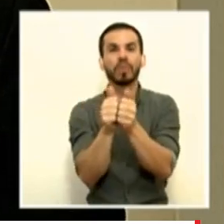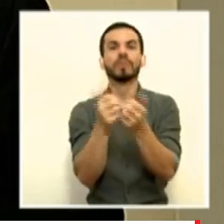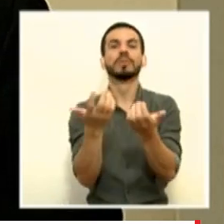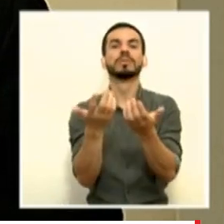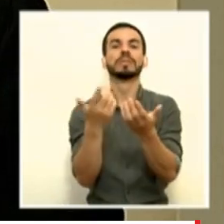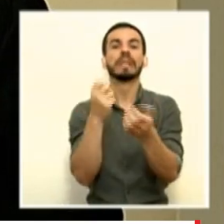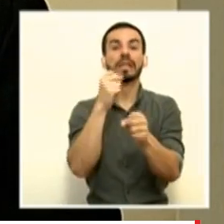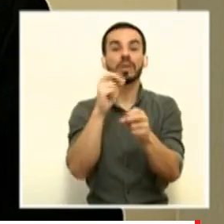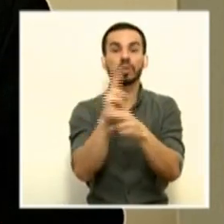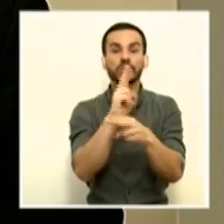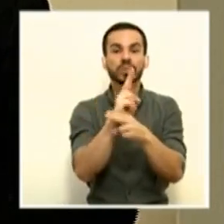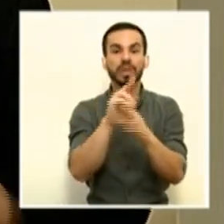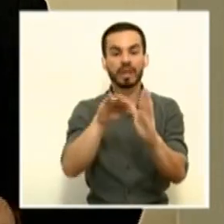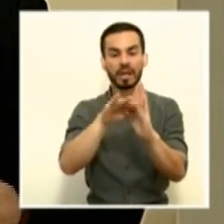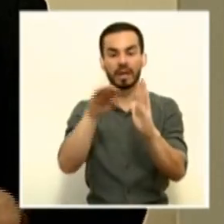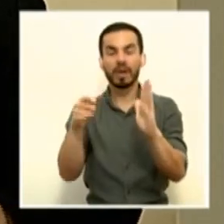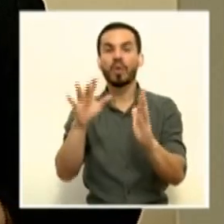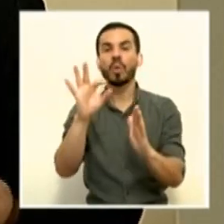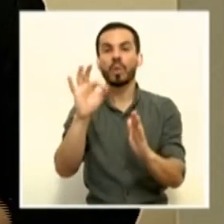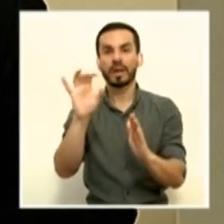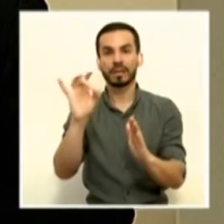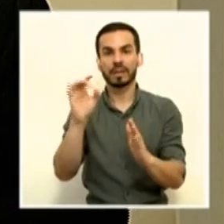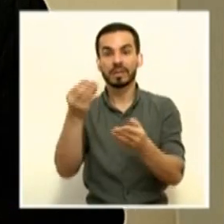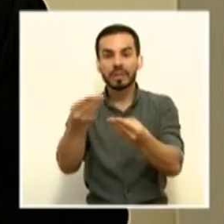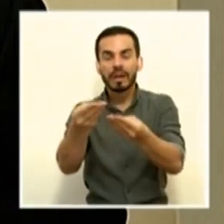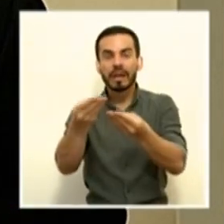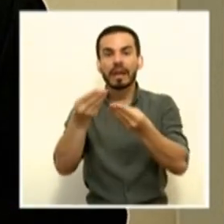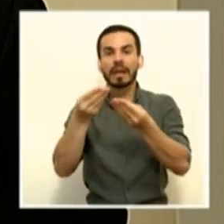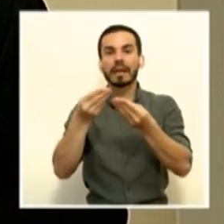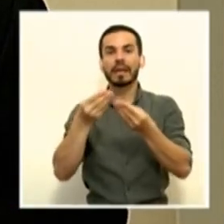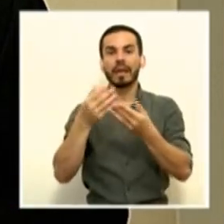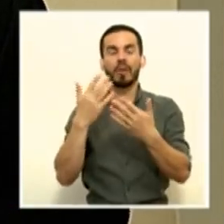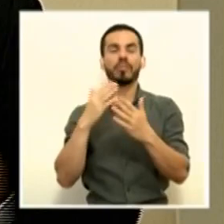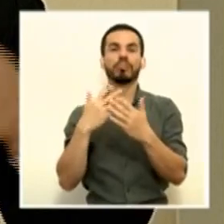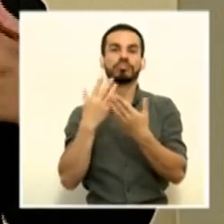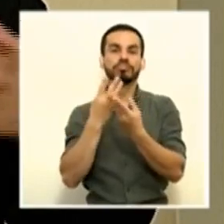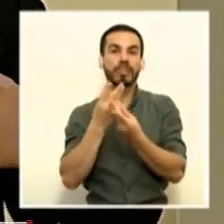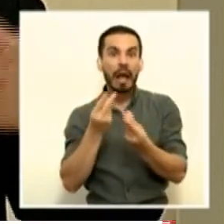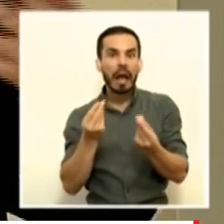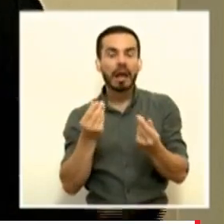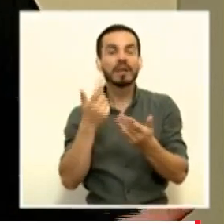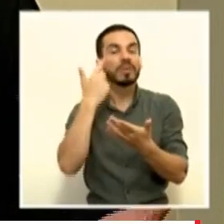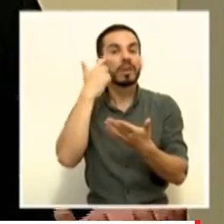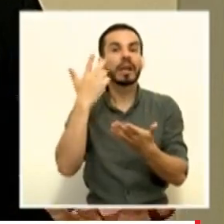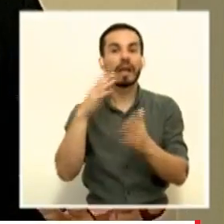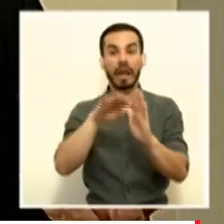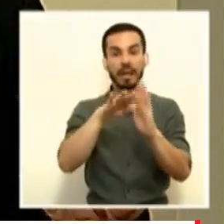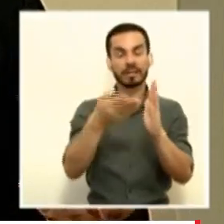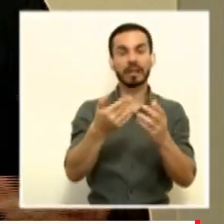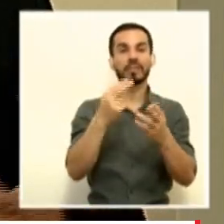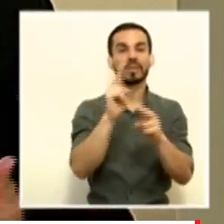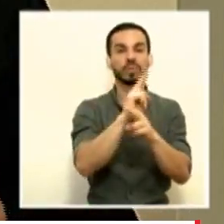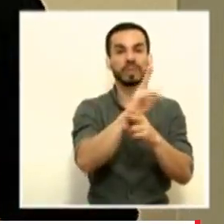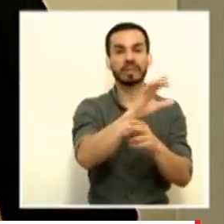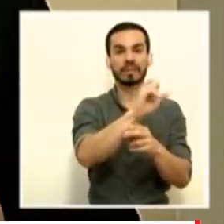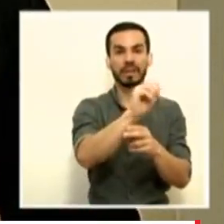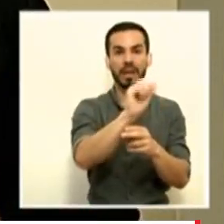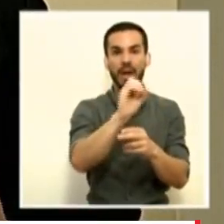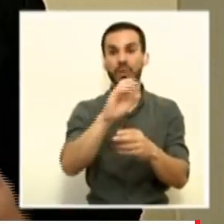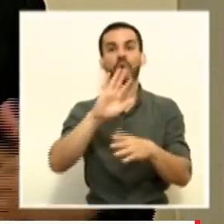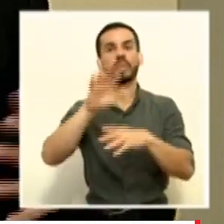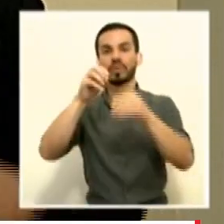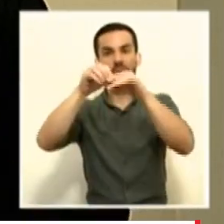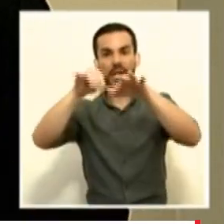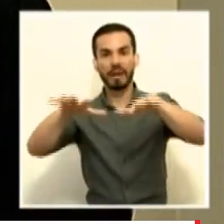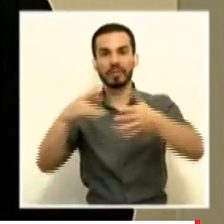y utilizar 48 camas que vienen a dar un respiro tanto a las camas que se están utilizando en el SEACO como en toda la